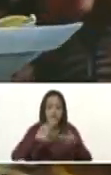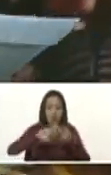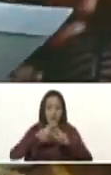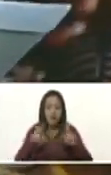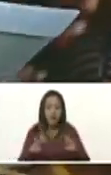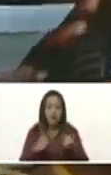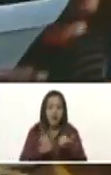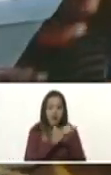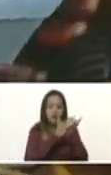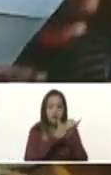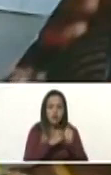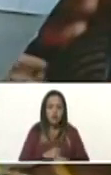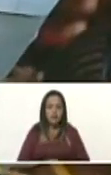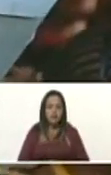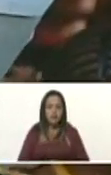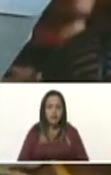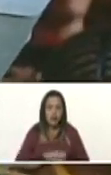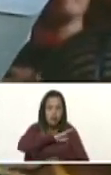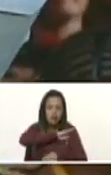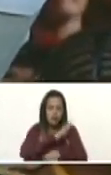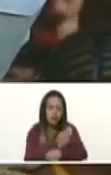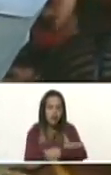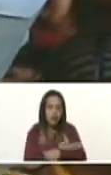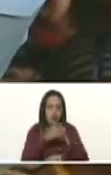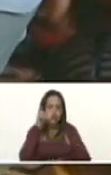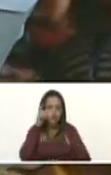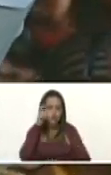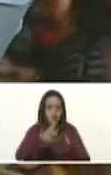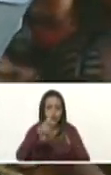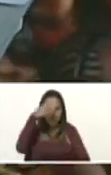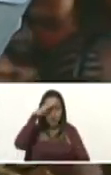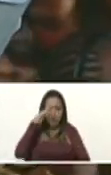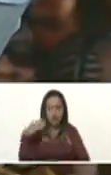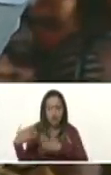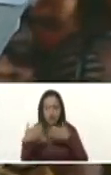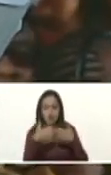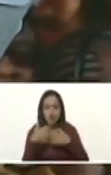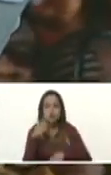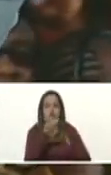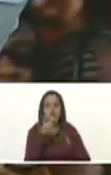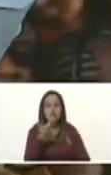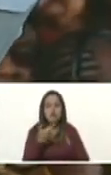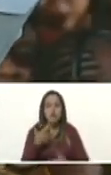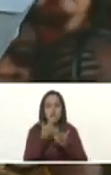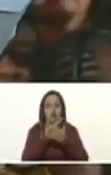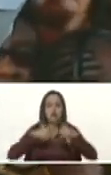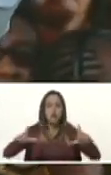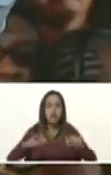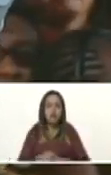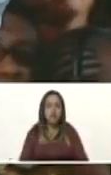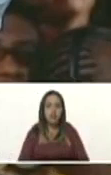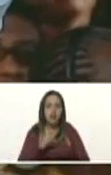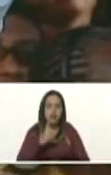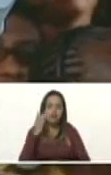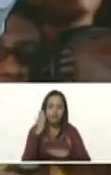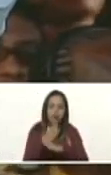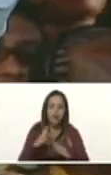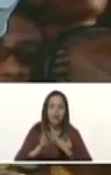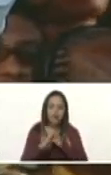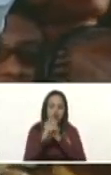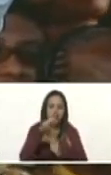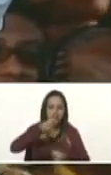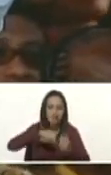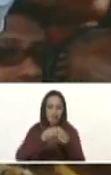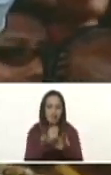Apoyamos la heroicidad del pueblo cubano en su lucha por su emancipación. Condenamos el bloqueo económico